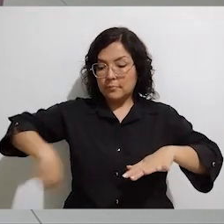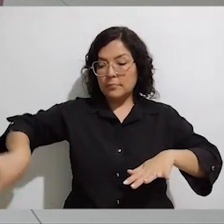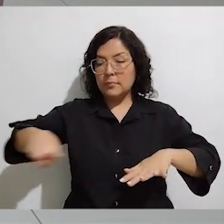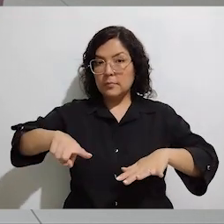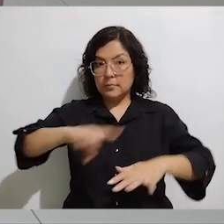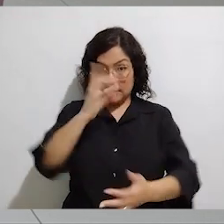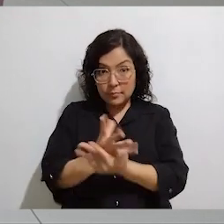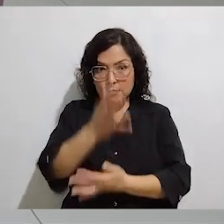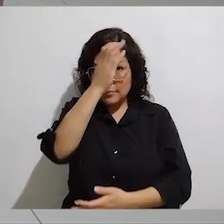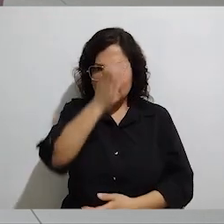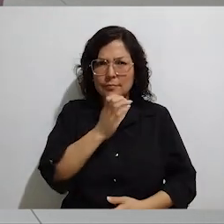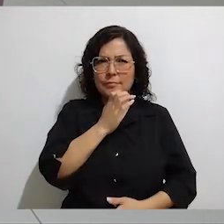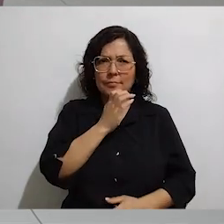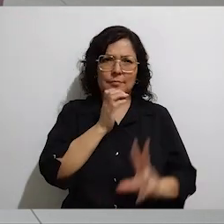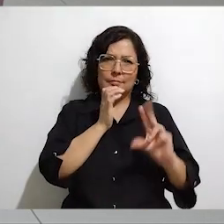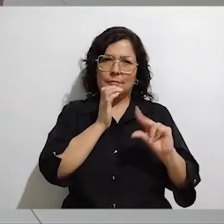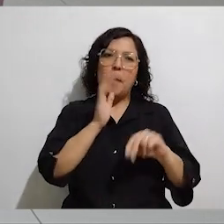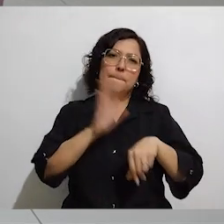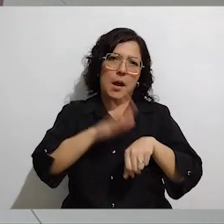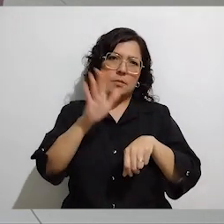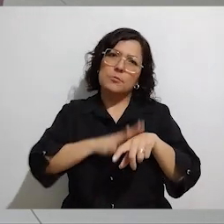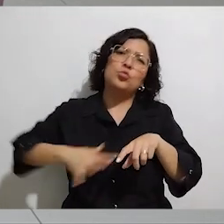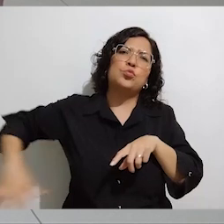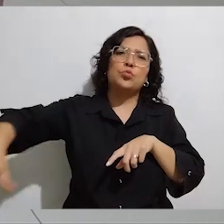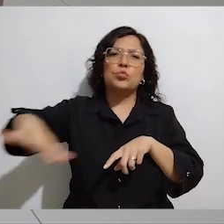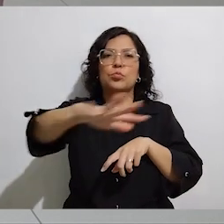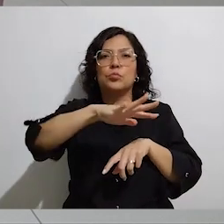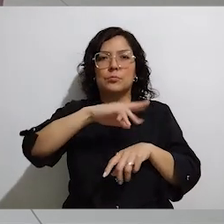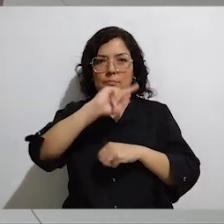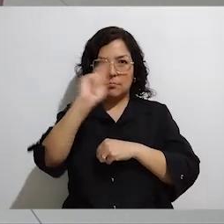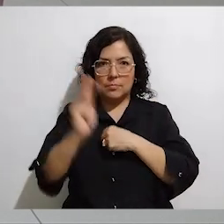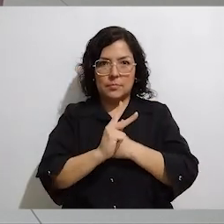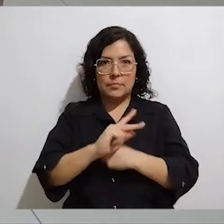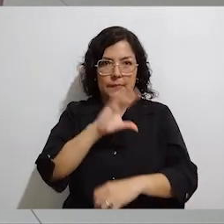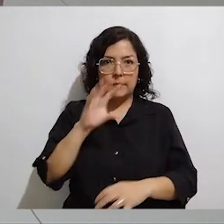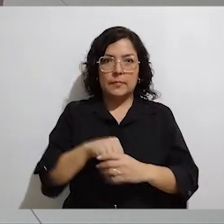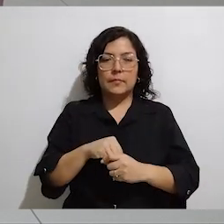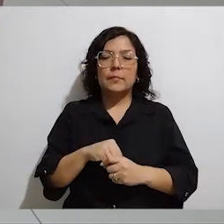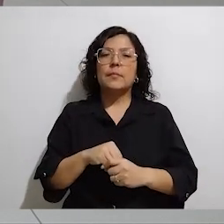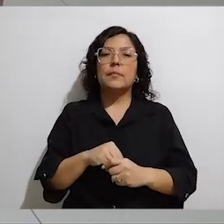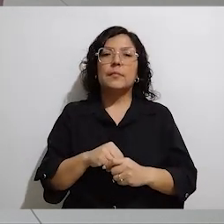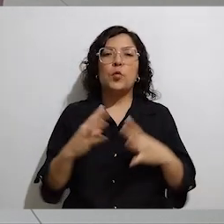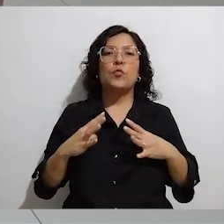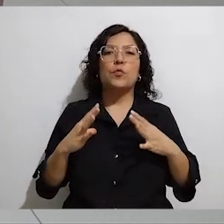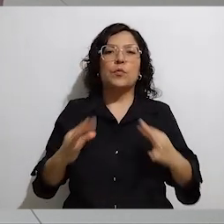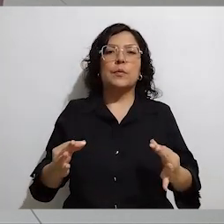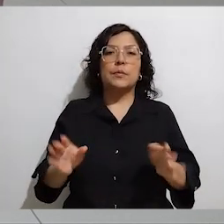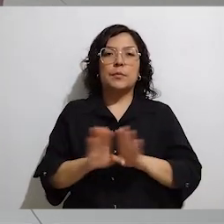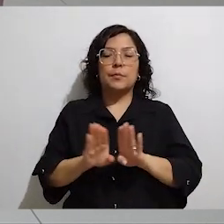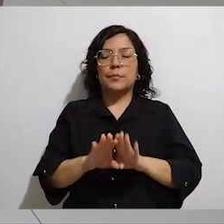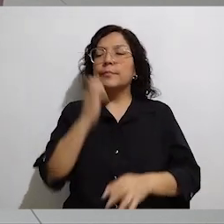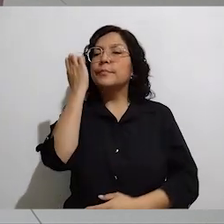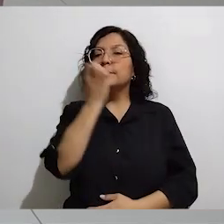hablo de la sociedad coahuilense, sino en general la sociedad de cualquier país, es en sus instituciones educativas, porque al final